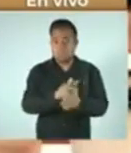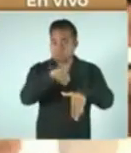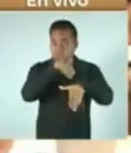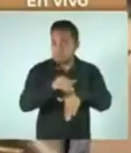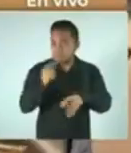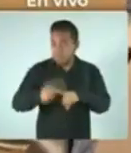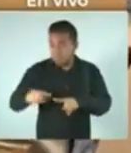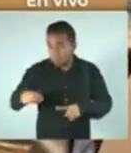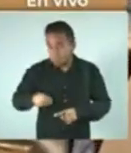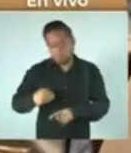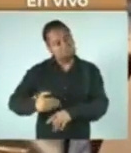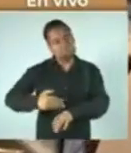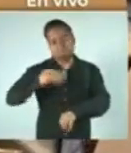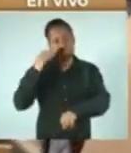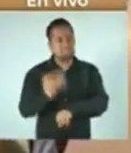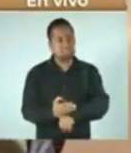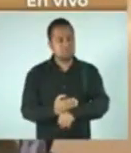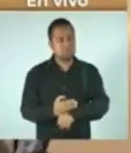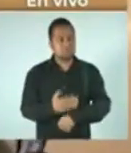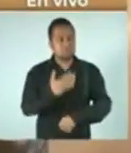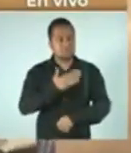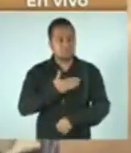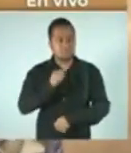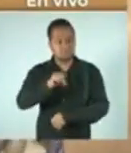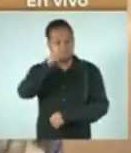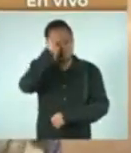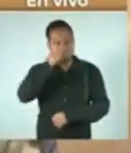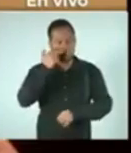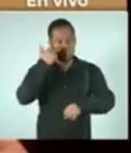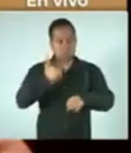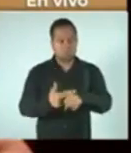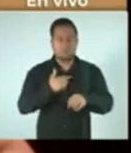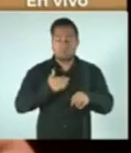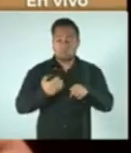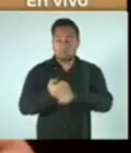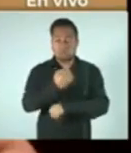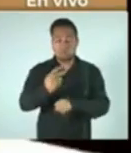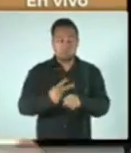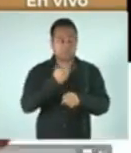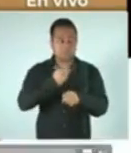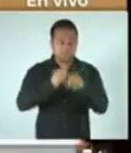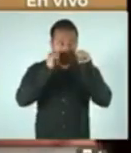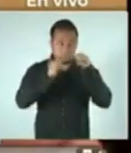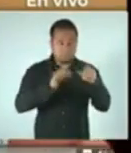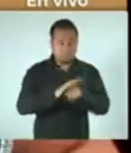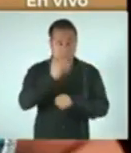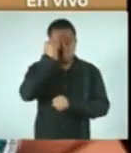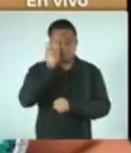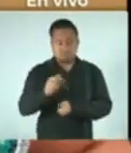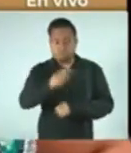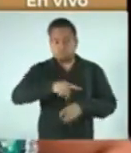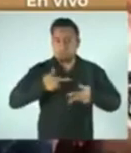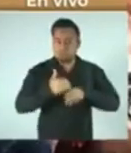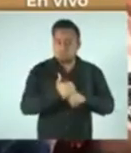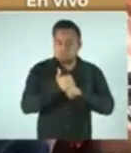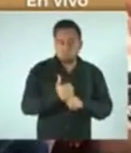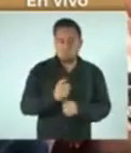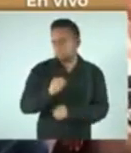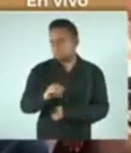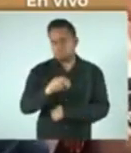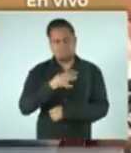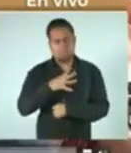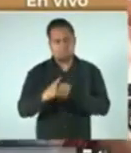cometieron delitos. Y nosotros lo asumimos, es una responsabilidad del Estado. Segundo, la atención a las víctimas, cuestión que estará